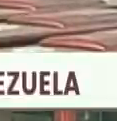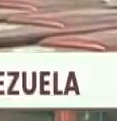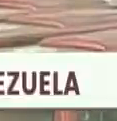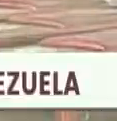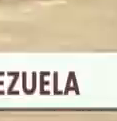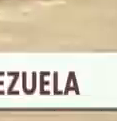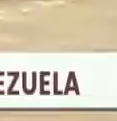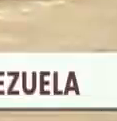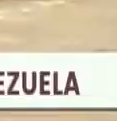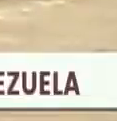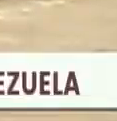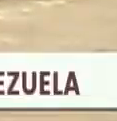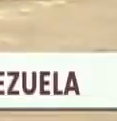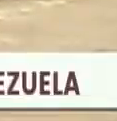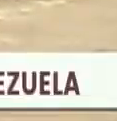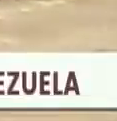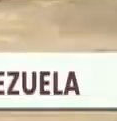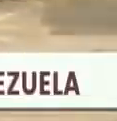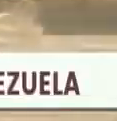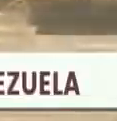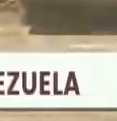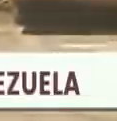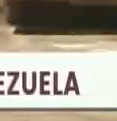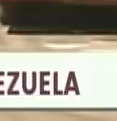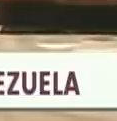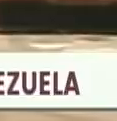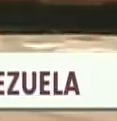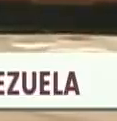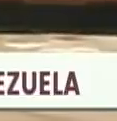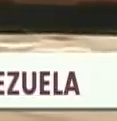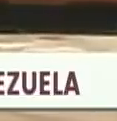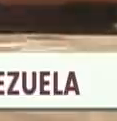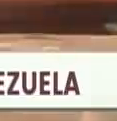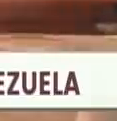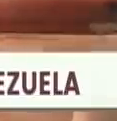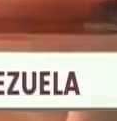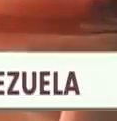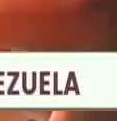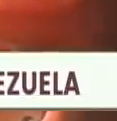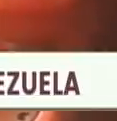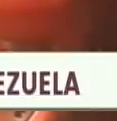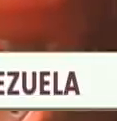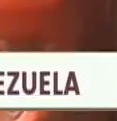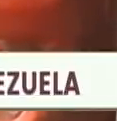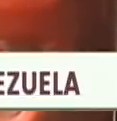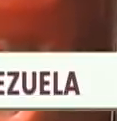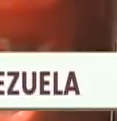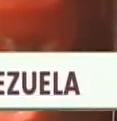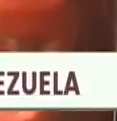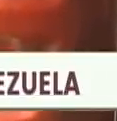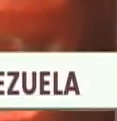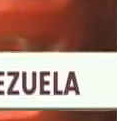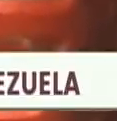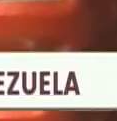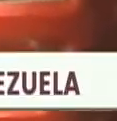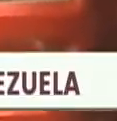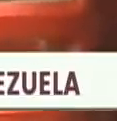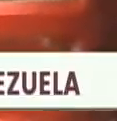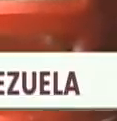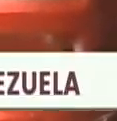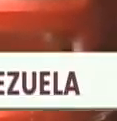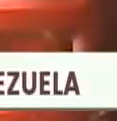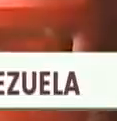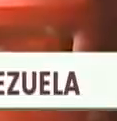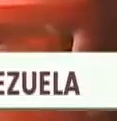tenía siempre el referente ideológico del comandante eterno Hugo Chávez. Importante, entonces, que en torno a lo que ha